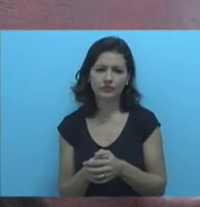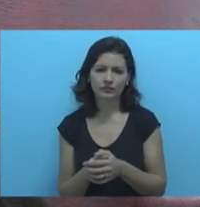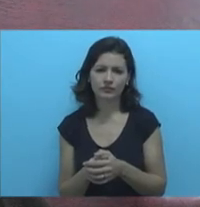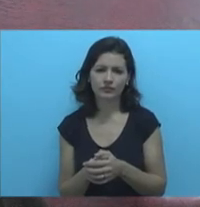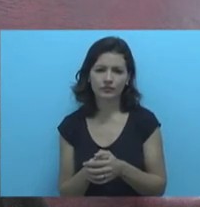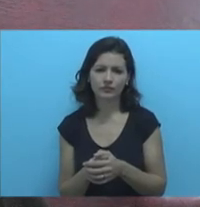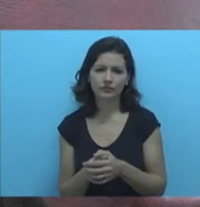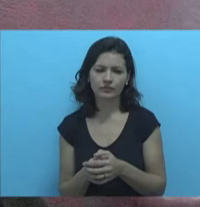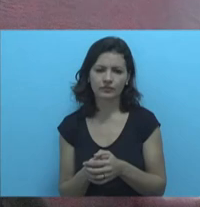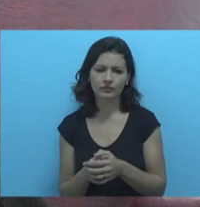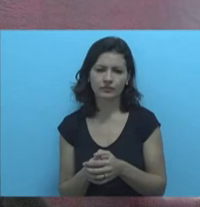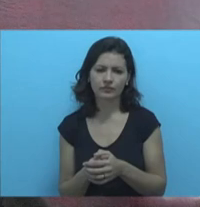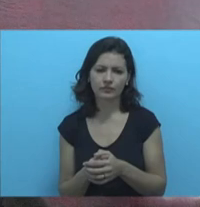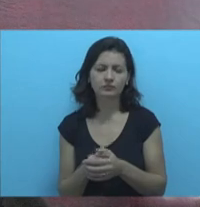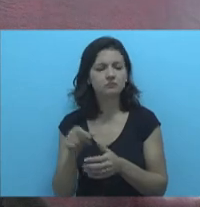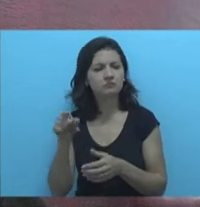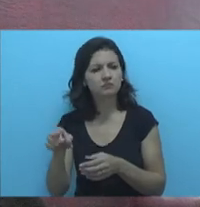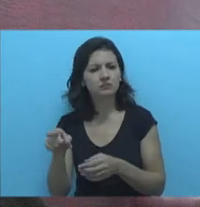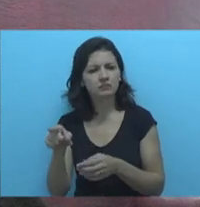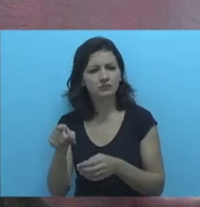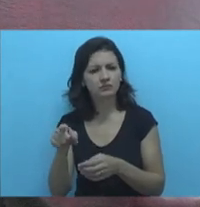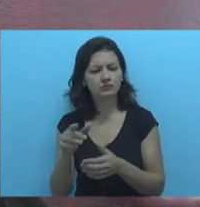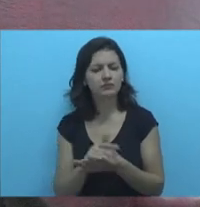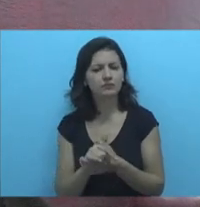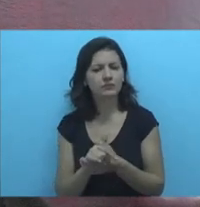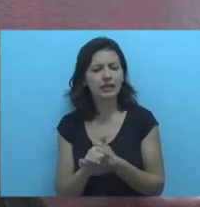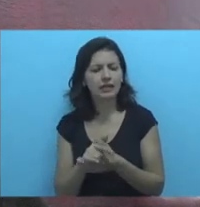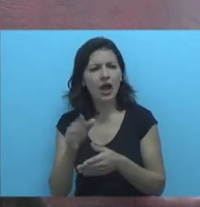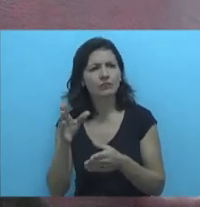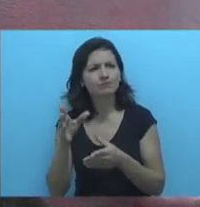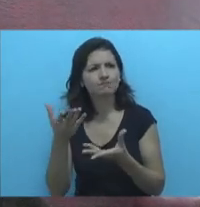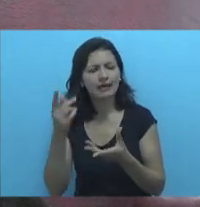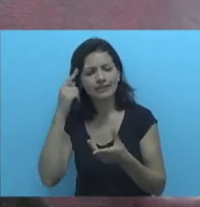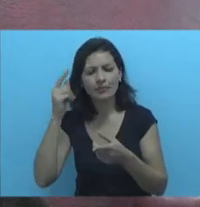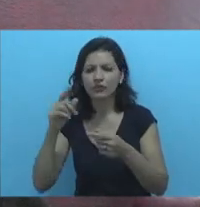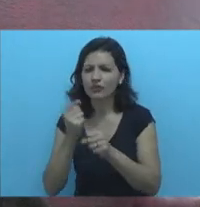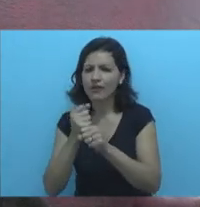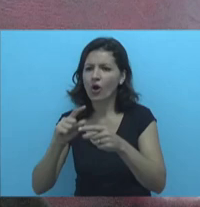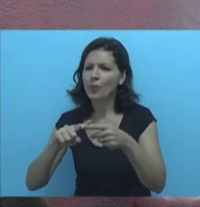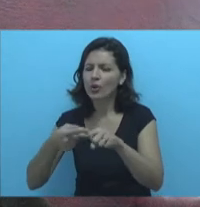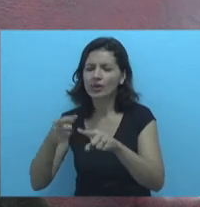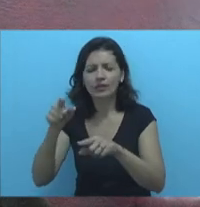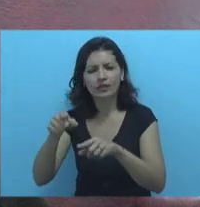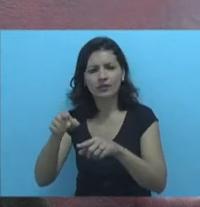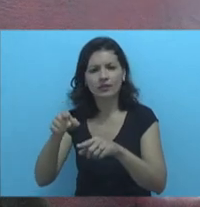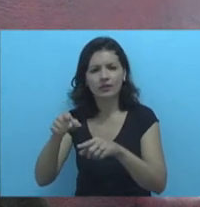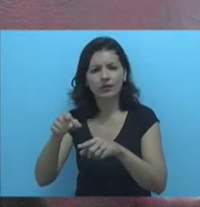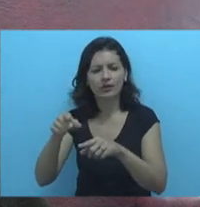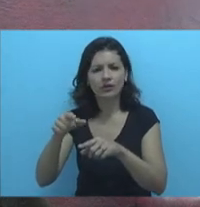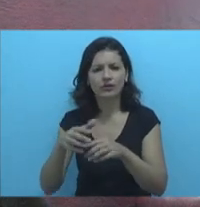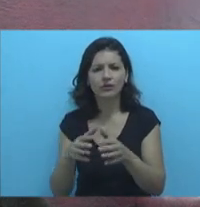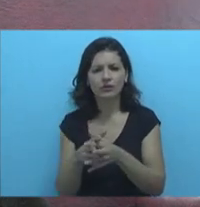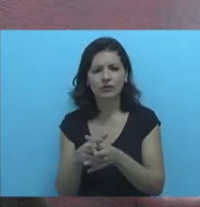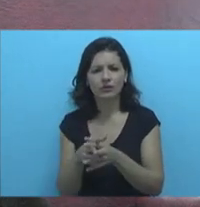perdón, en un gesto de grandeza y de decisión política, tomó la gran decisión